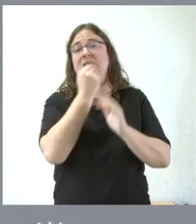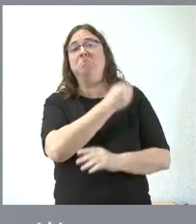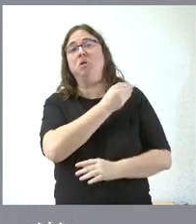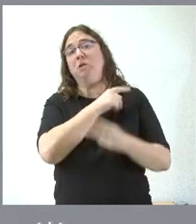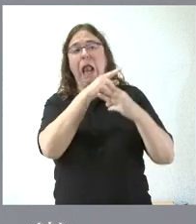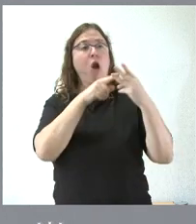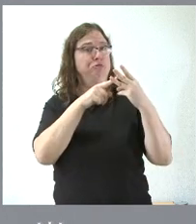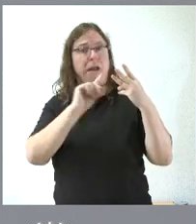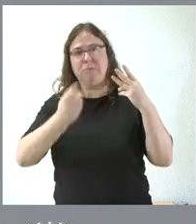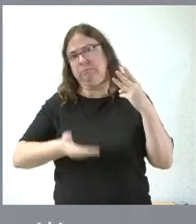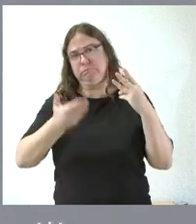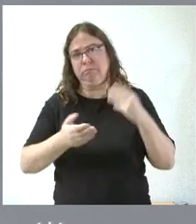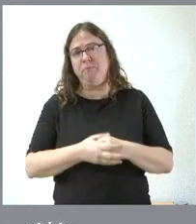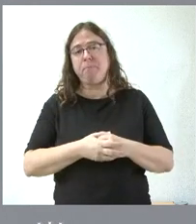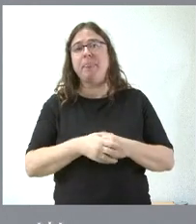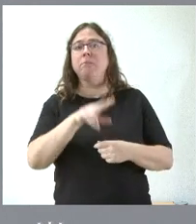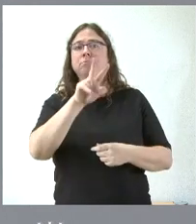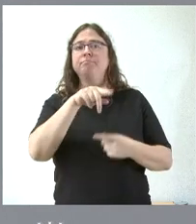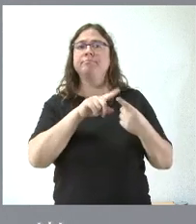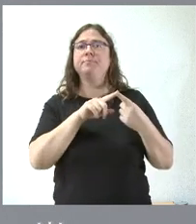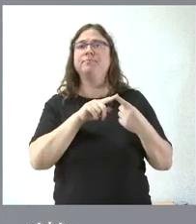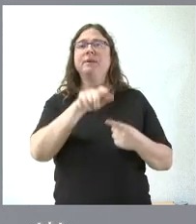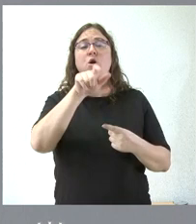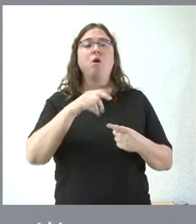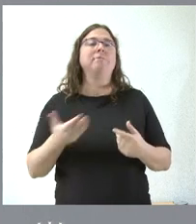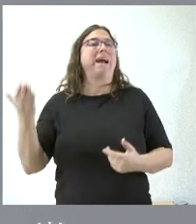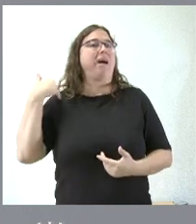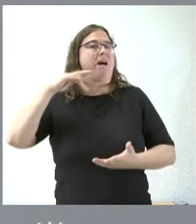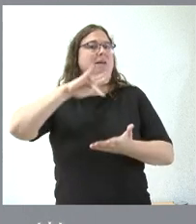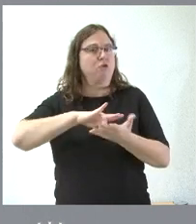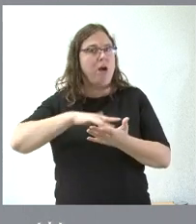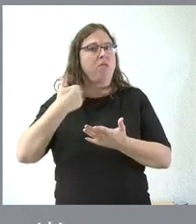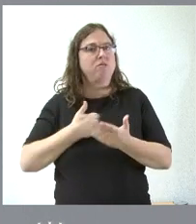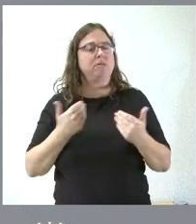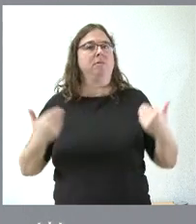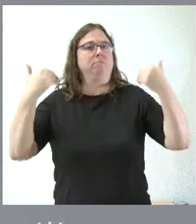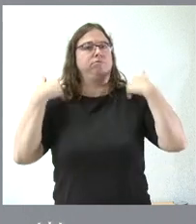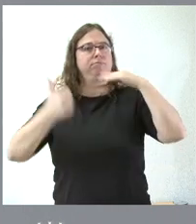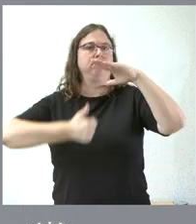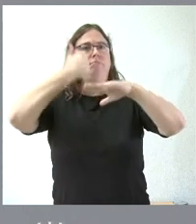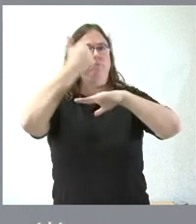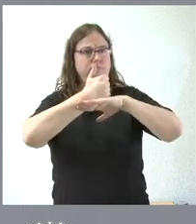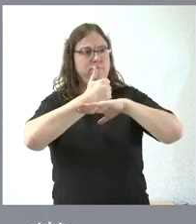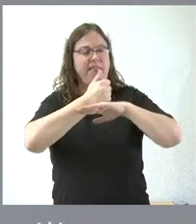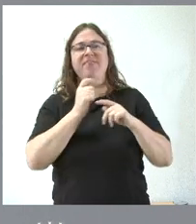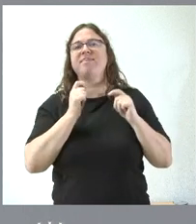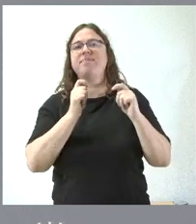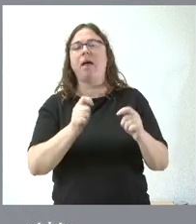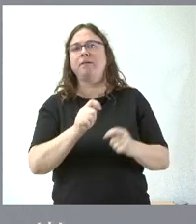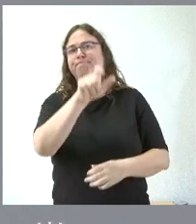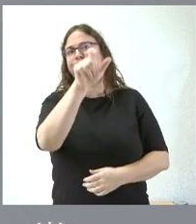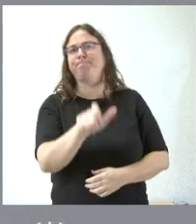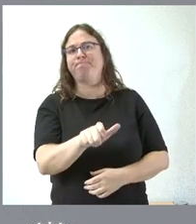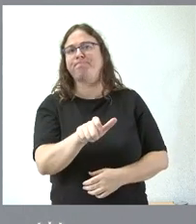sean los más señalados el tener eh un puesto de alta responsabilidad como tuvo le hace tener